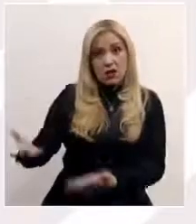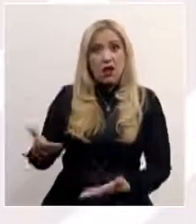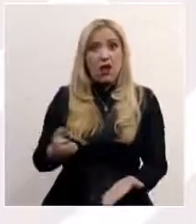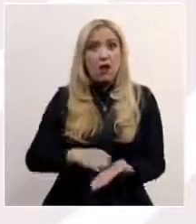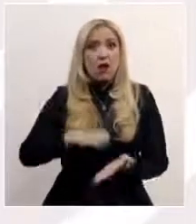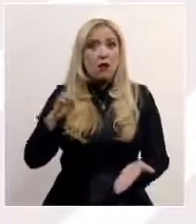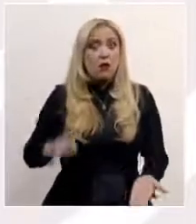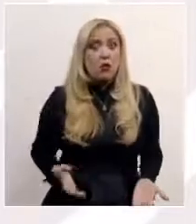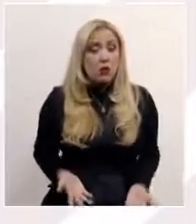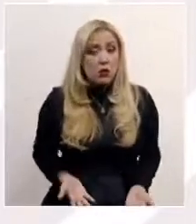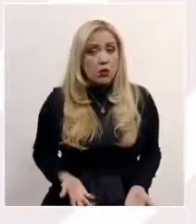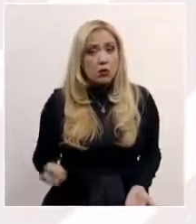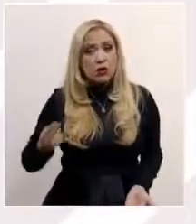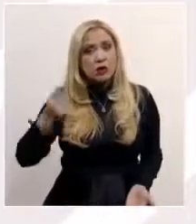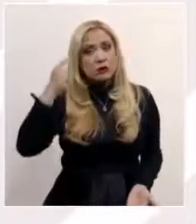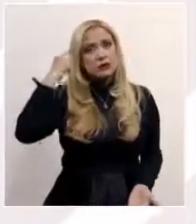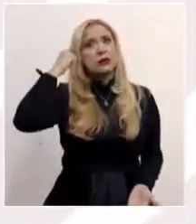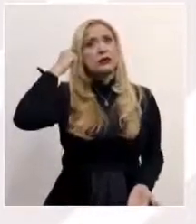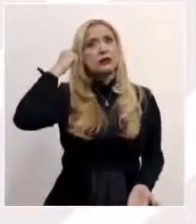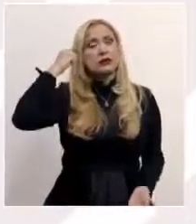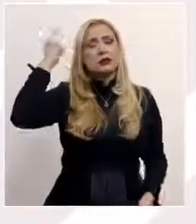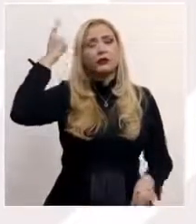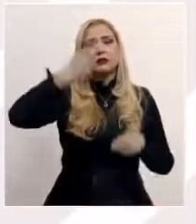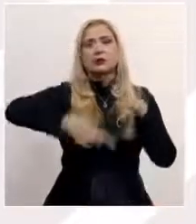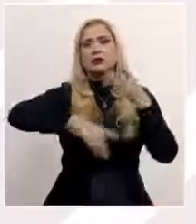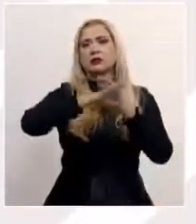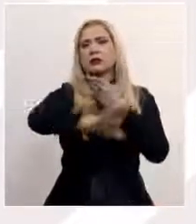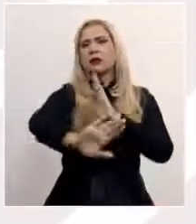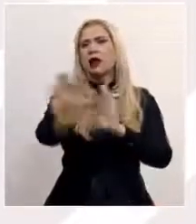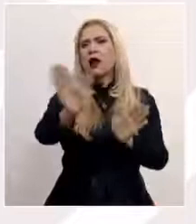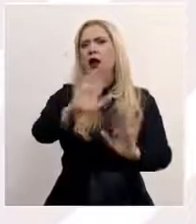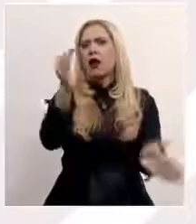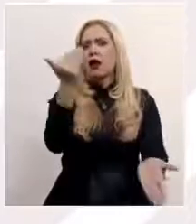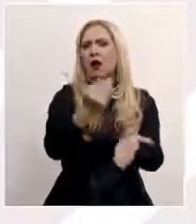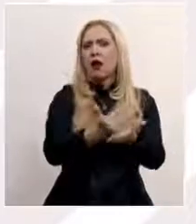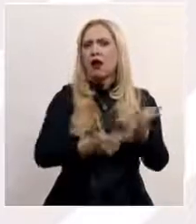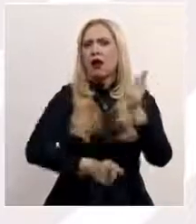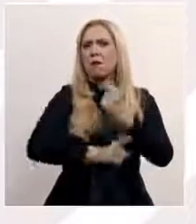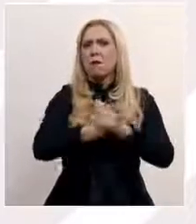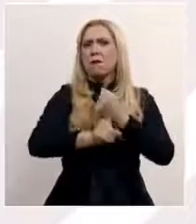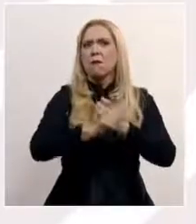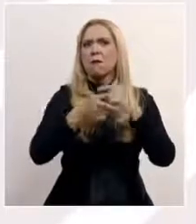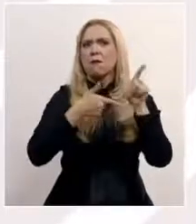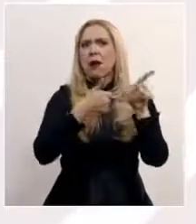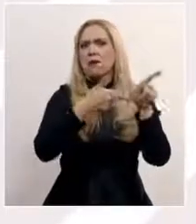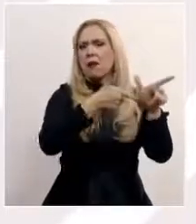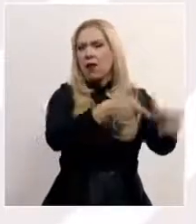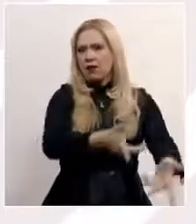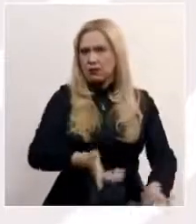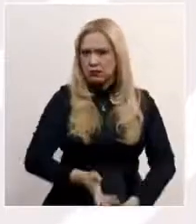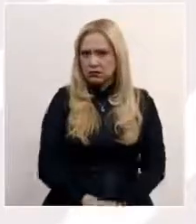que repensarnos esto para evitar que sigan ocurriendo este tipo de situaciones.